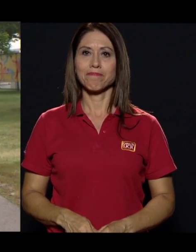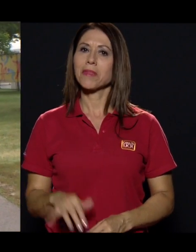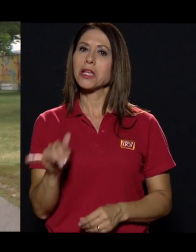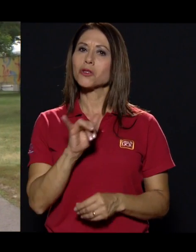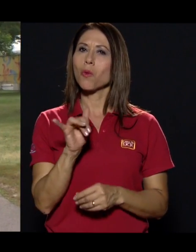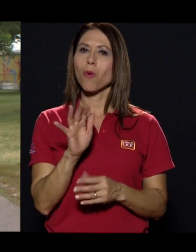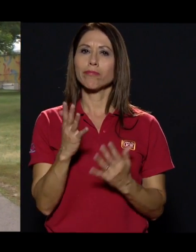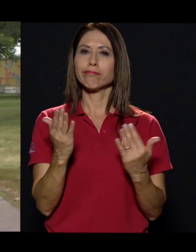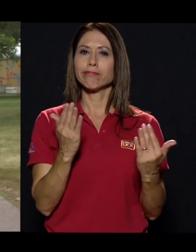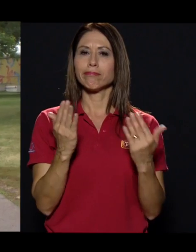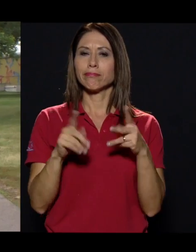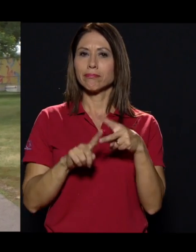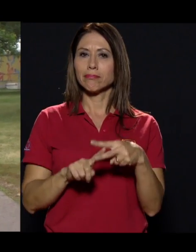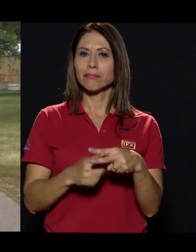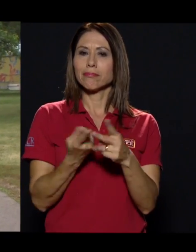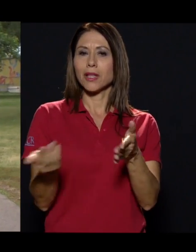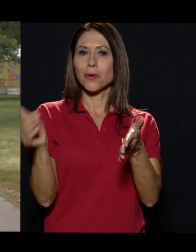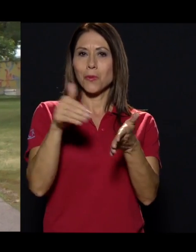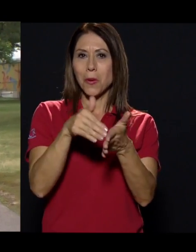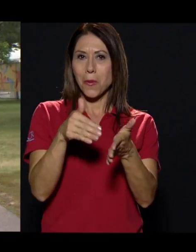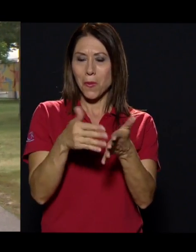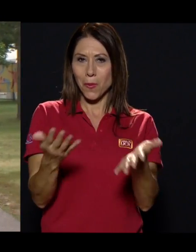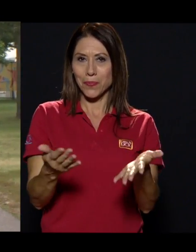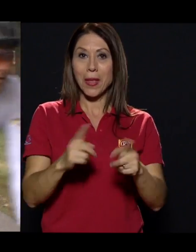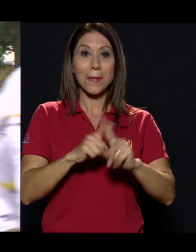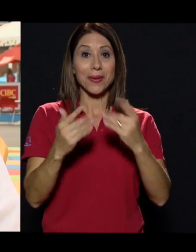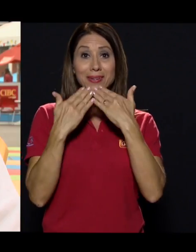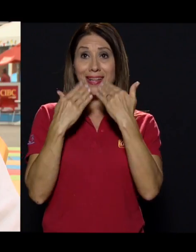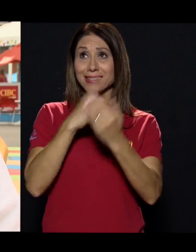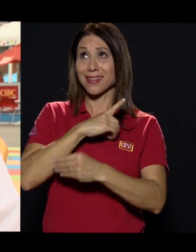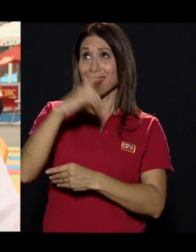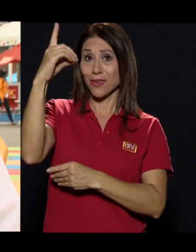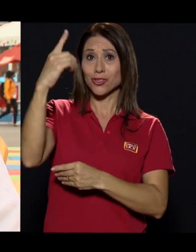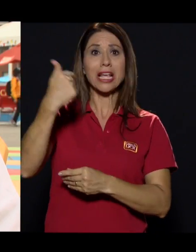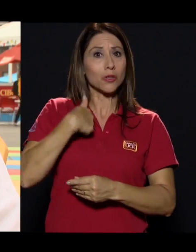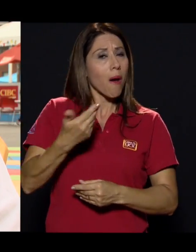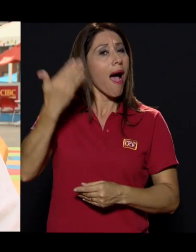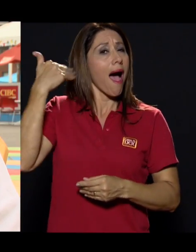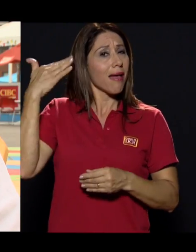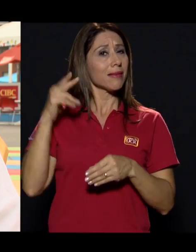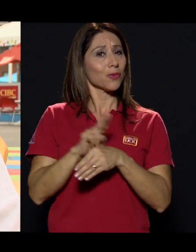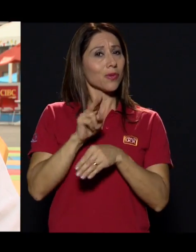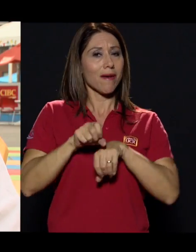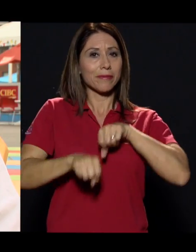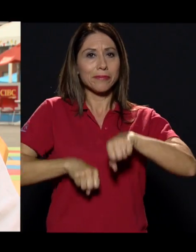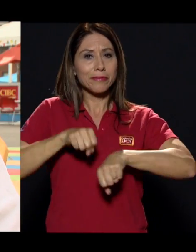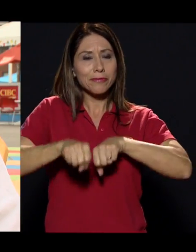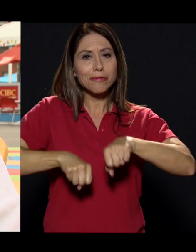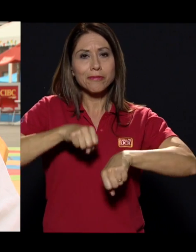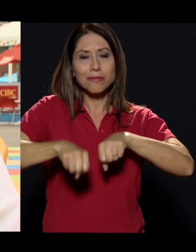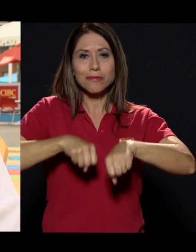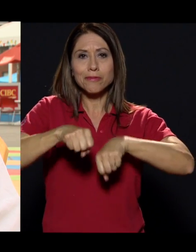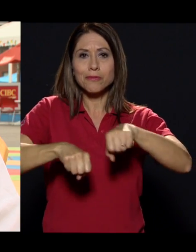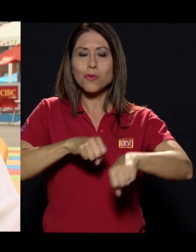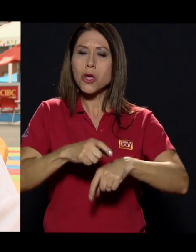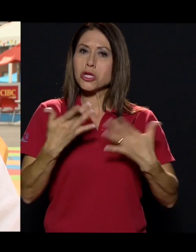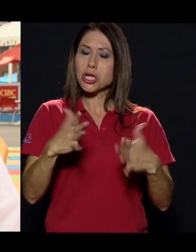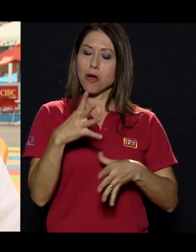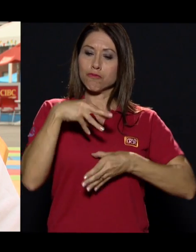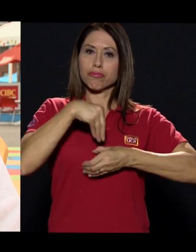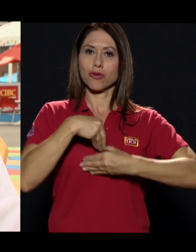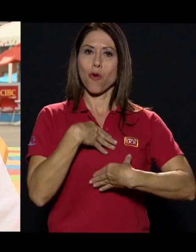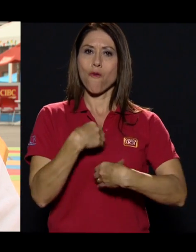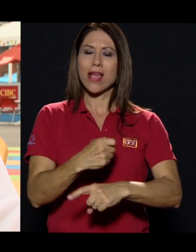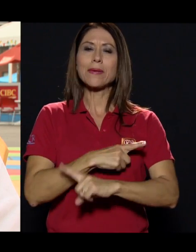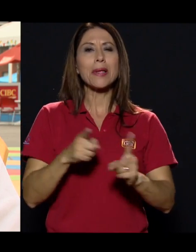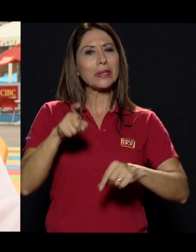Es como empezar de nuevo, empezar de cero, pero gracias a Dios el haberlo practicado anteriormente le da a uno la confianza, pero se requiere